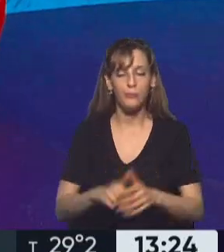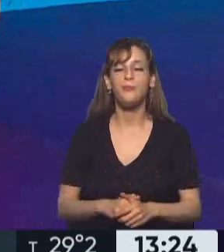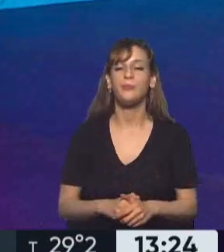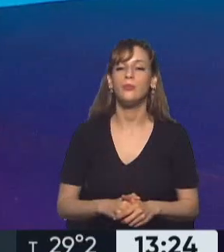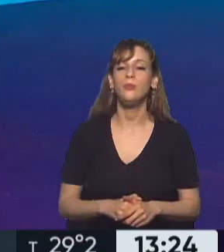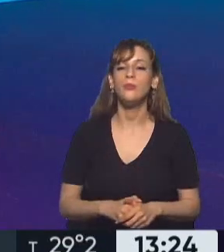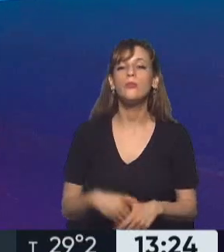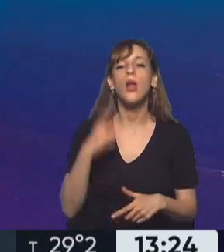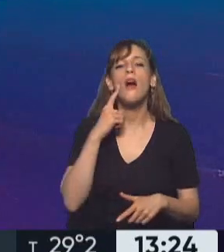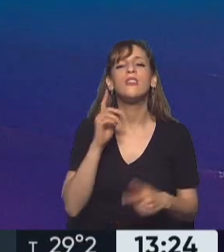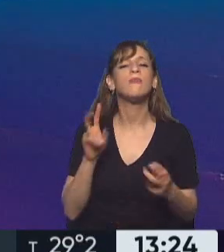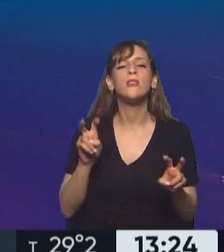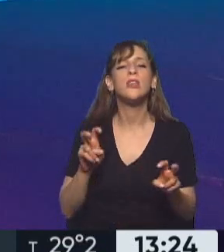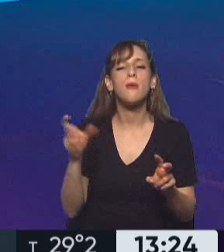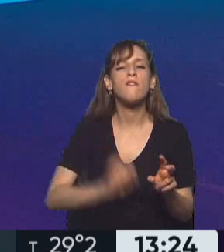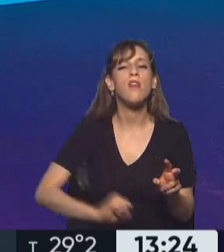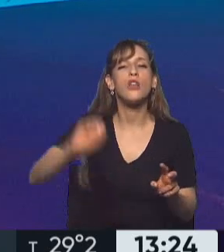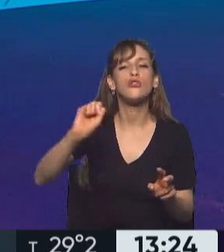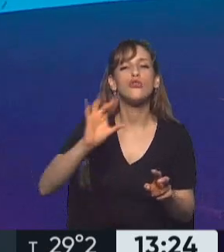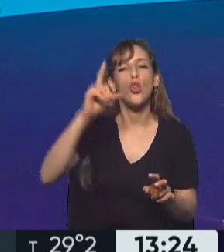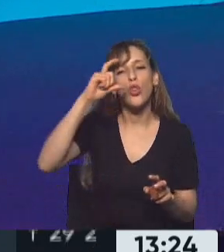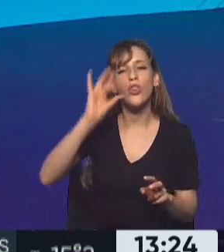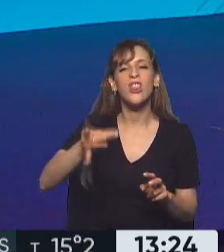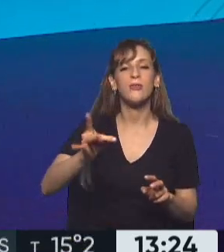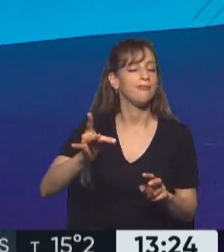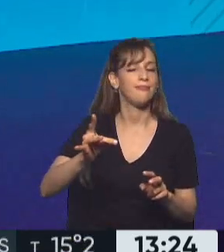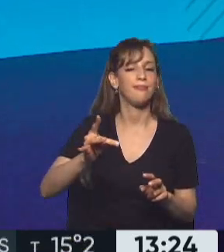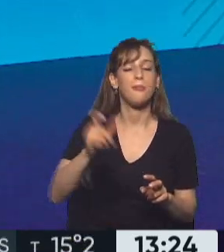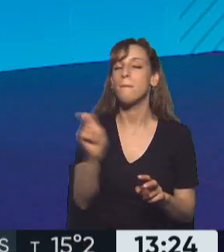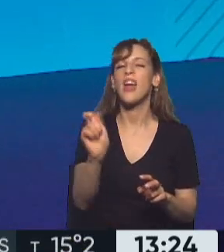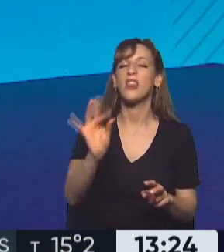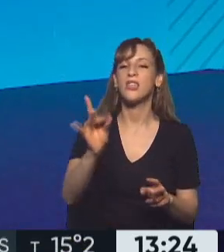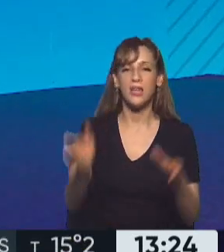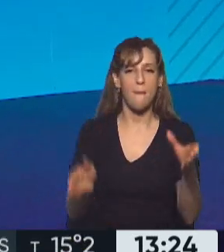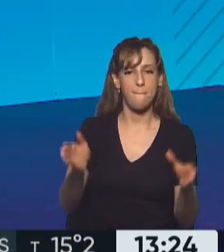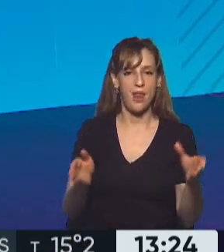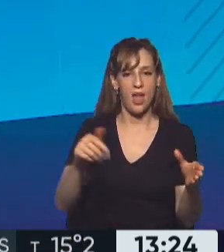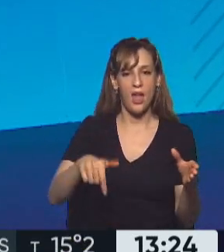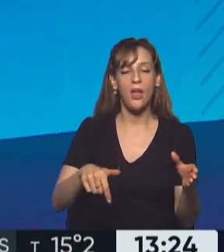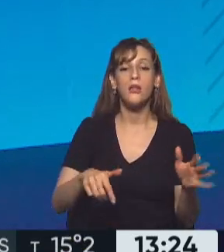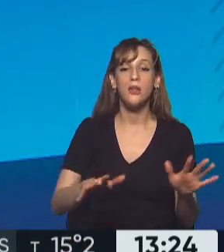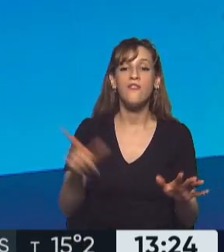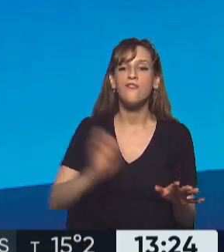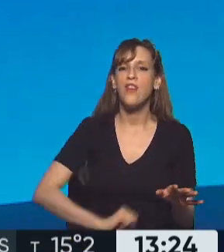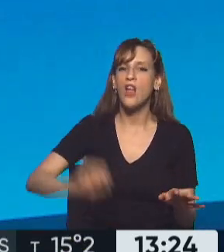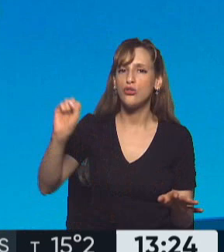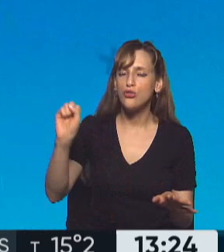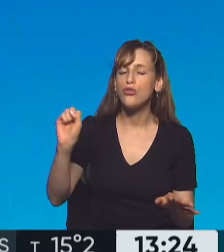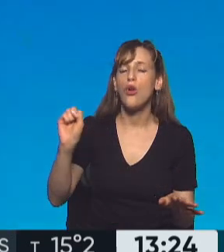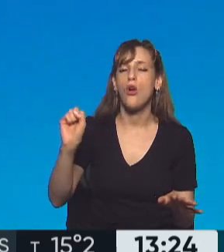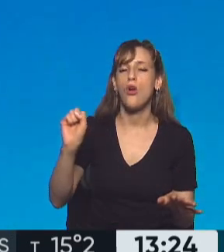lo que ocurre con la inflación al mes de diciembre. Este es un año en el cual obviamente la inflación ha aumentado respecto de la propia